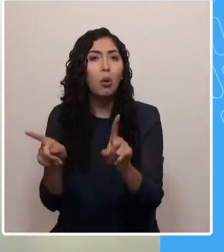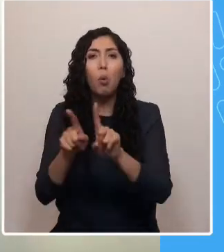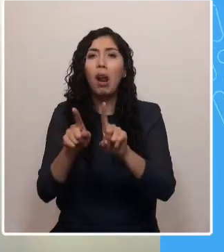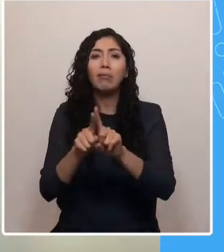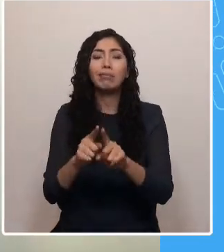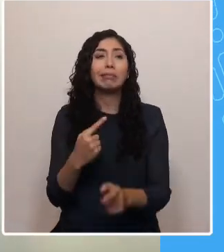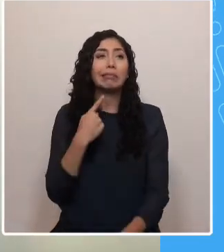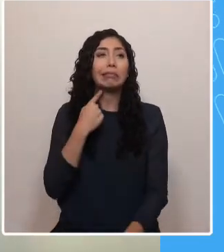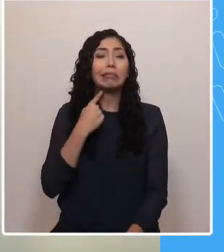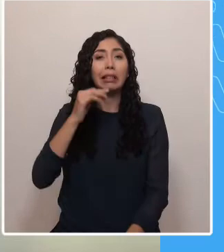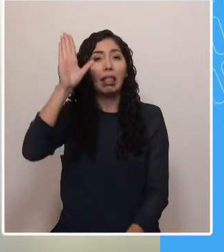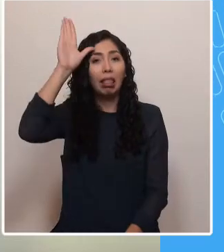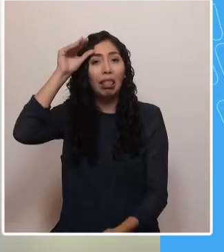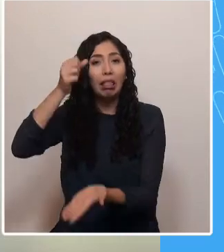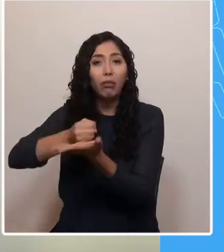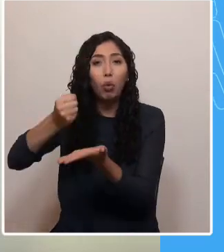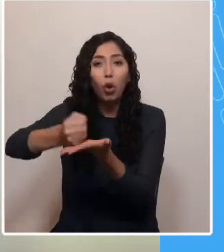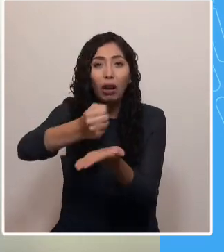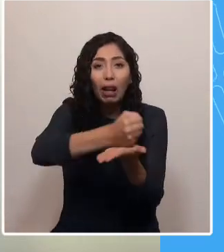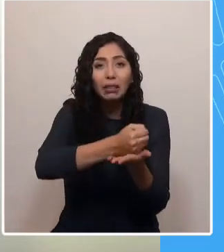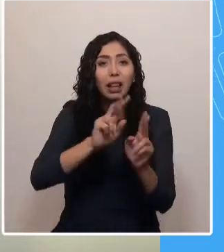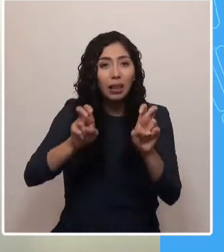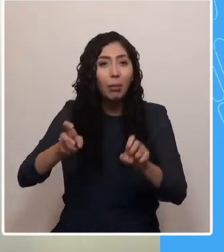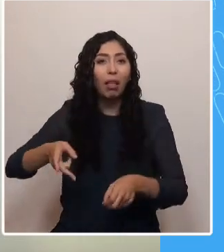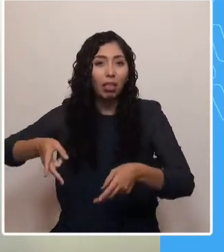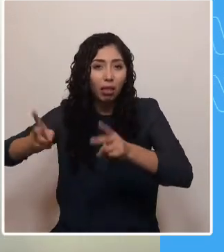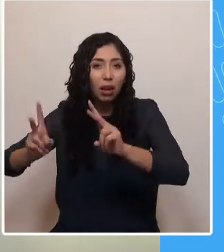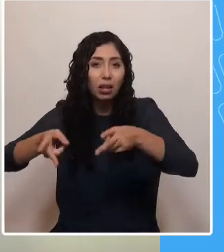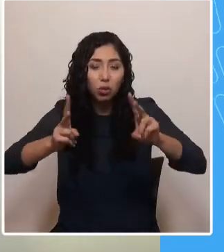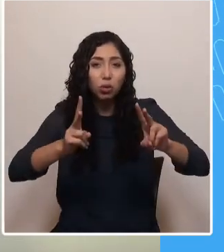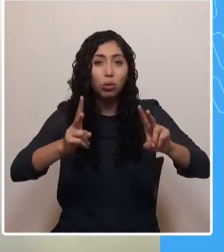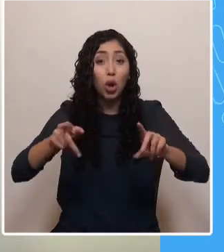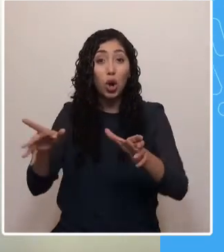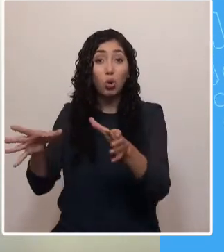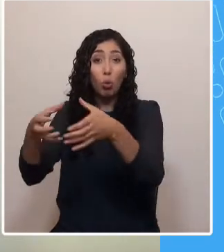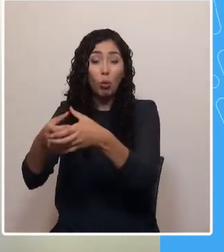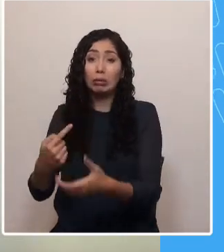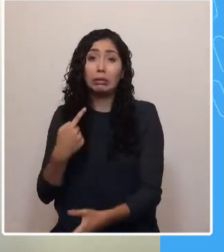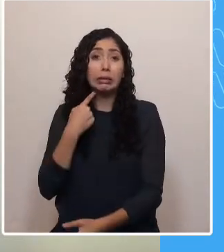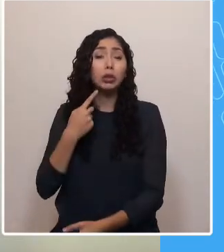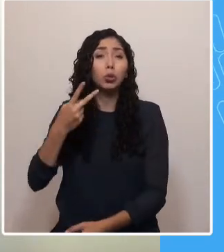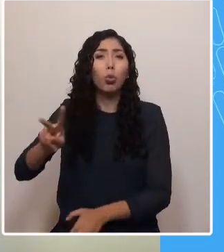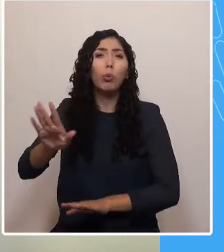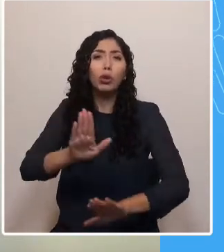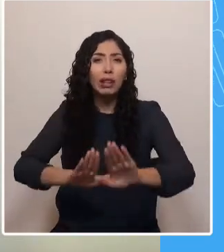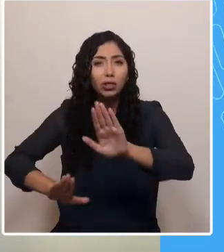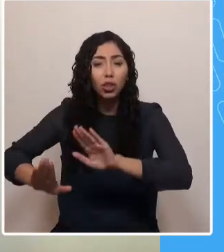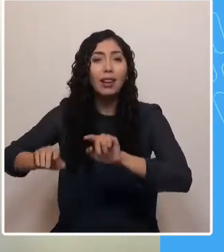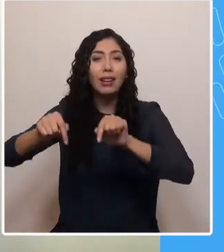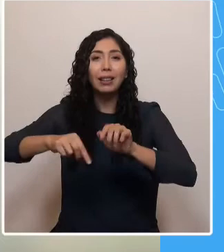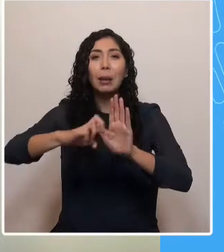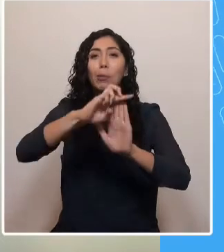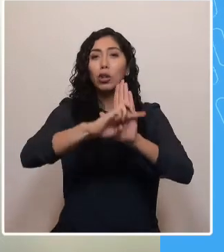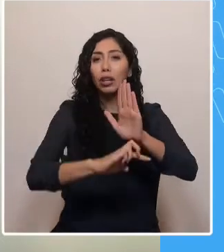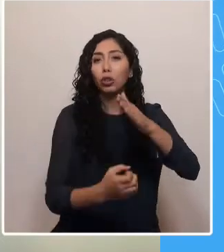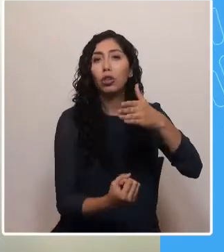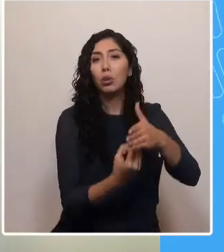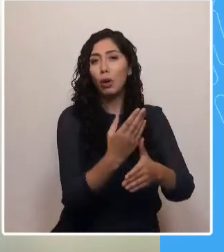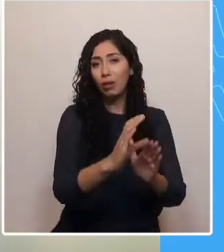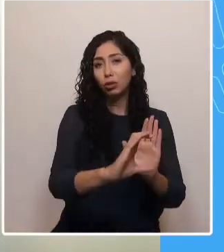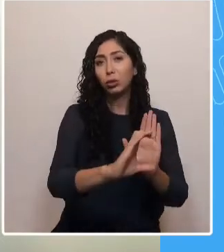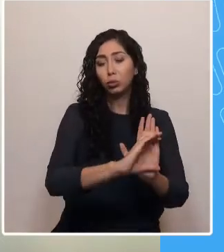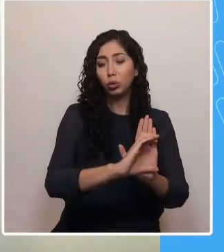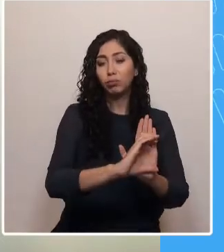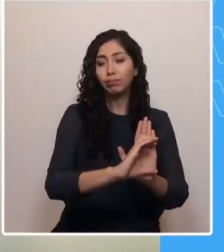de derechos y se convierten en un grupo más que verá gravemente afectada su protección e intereses en este proyecto de nueva Constitución.